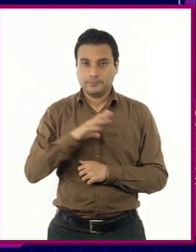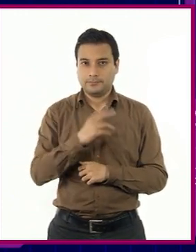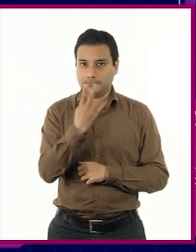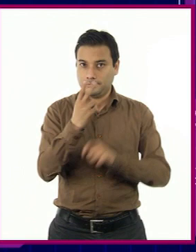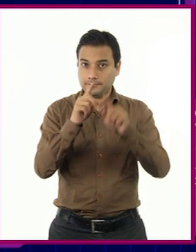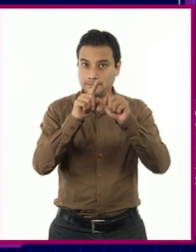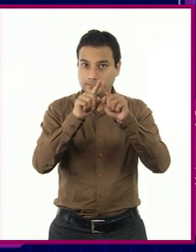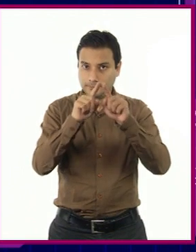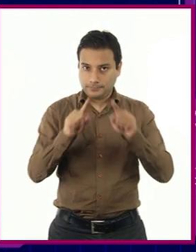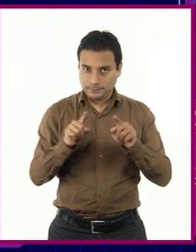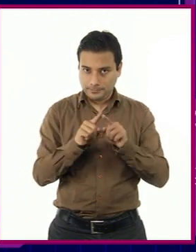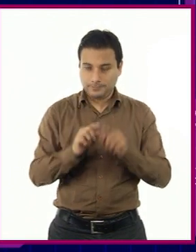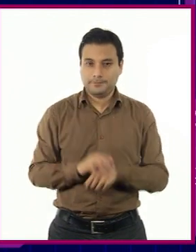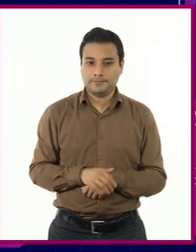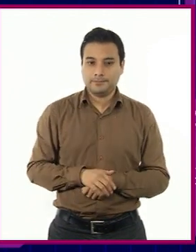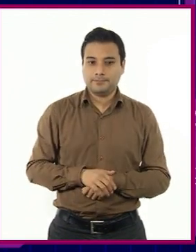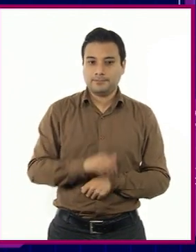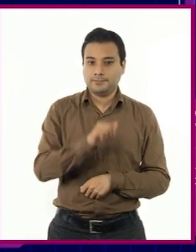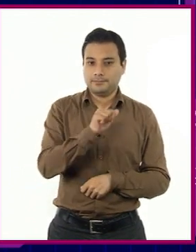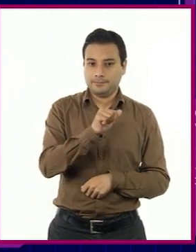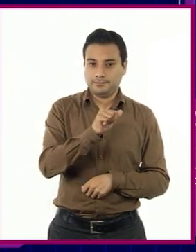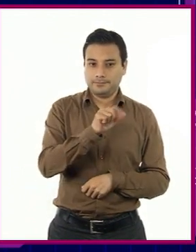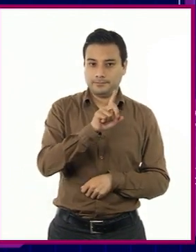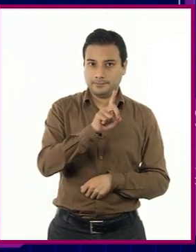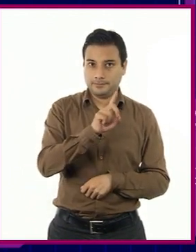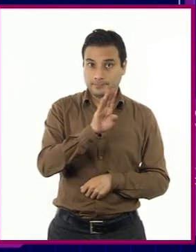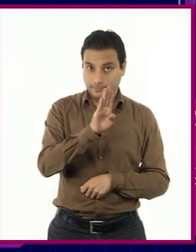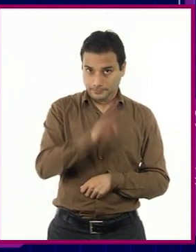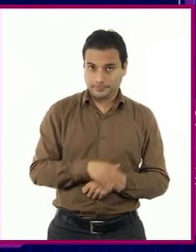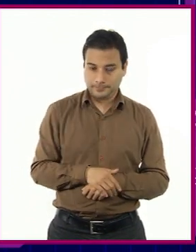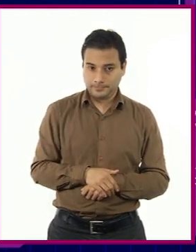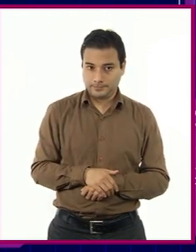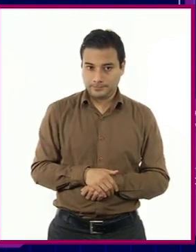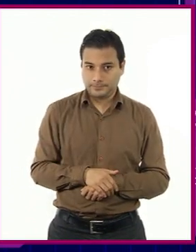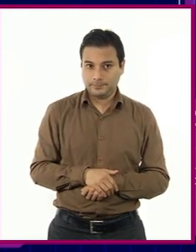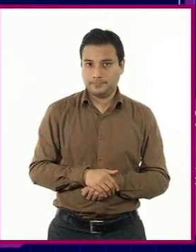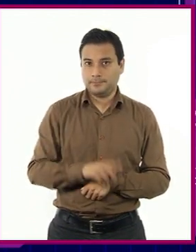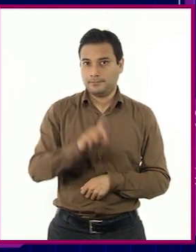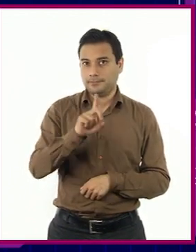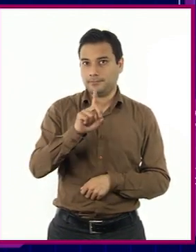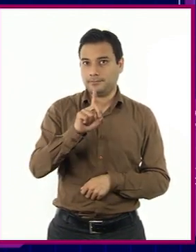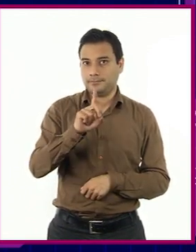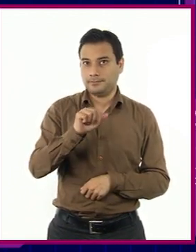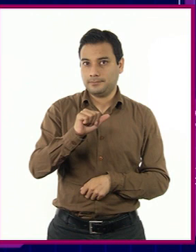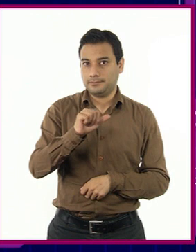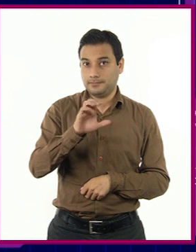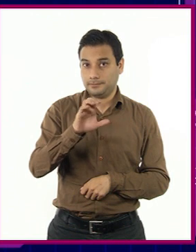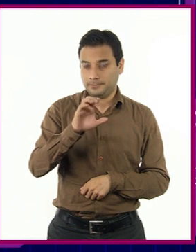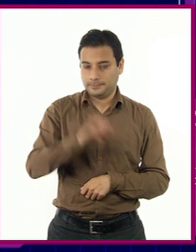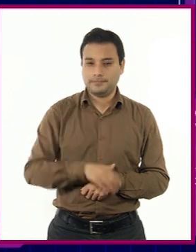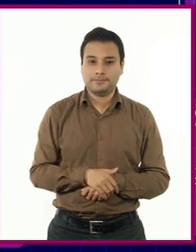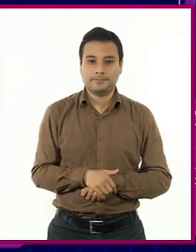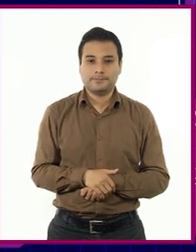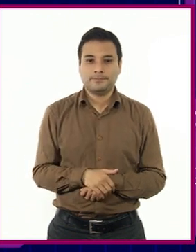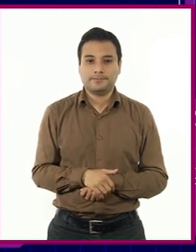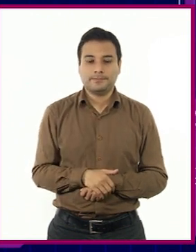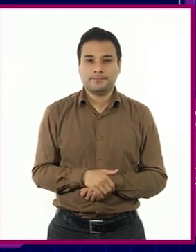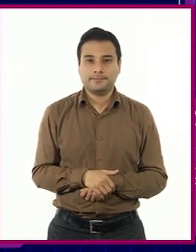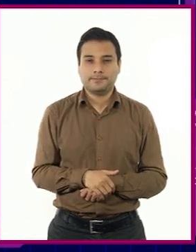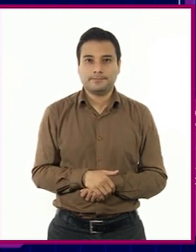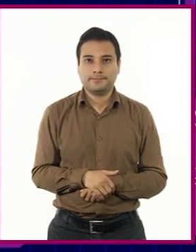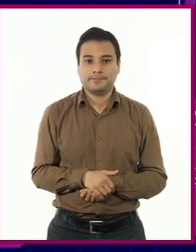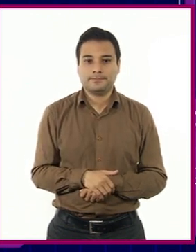triángulos ADB y el triángulo DAC. A partir de